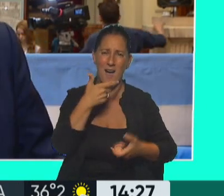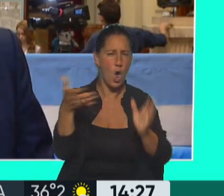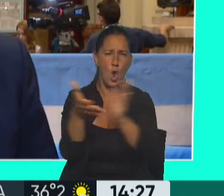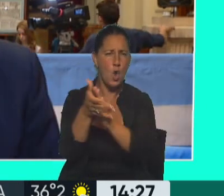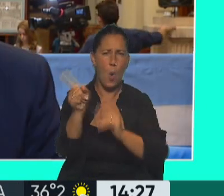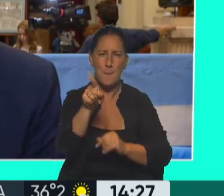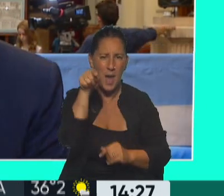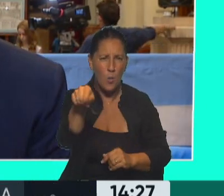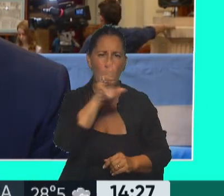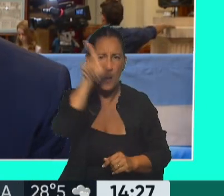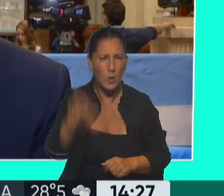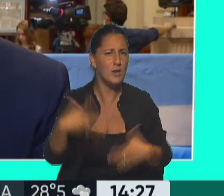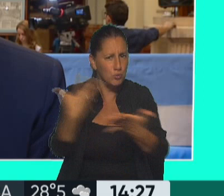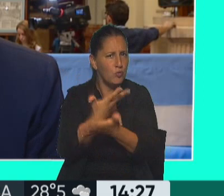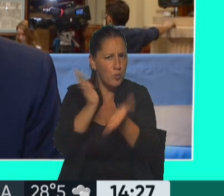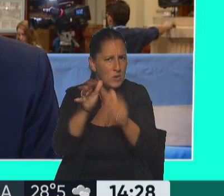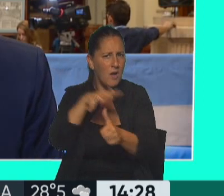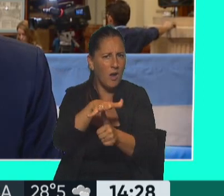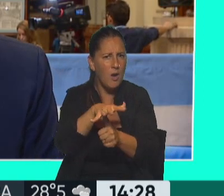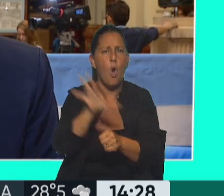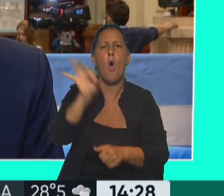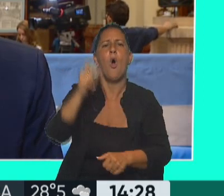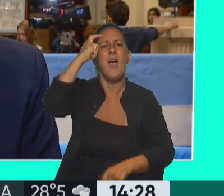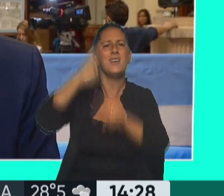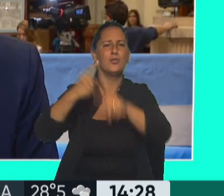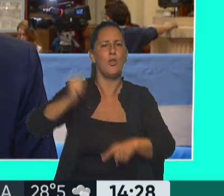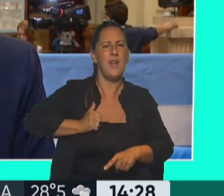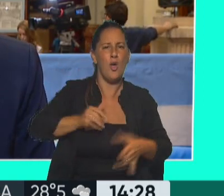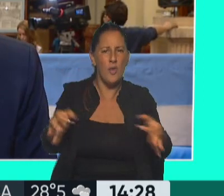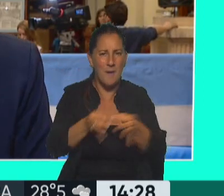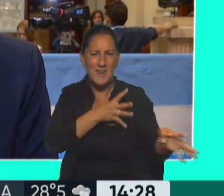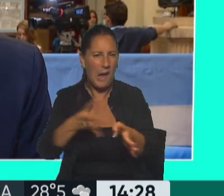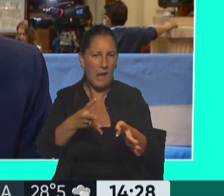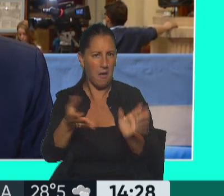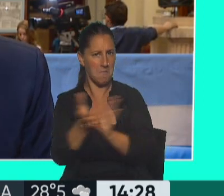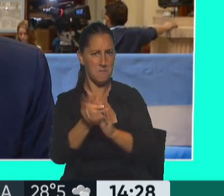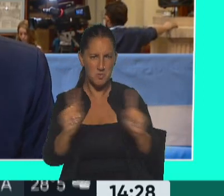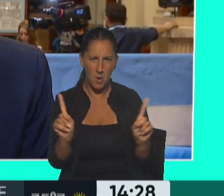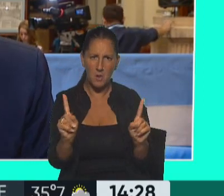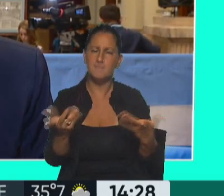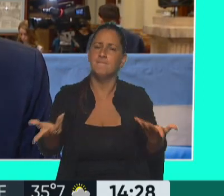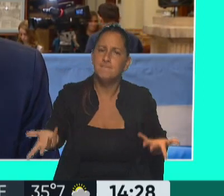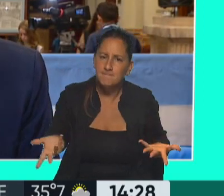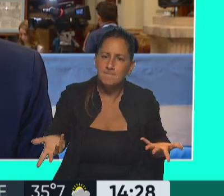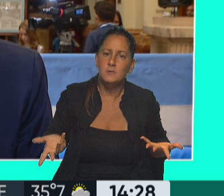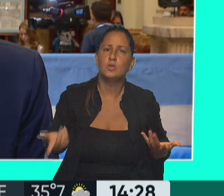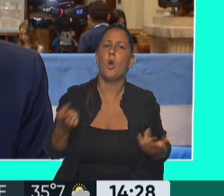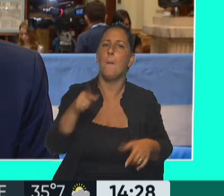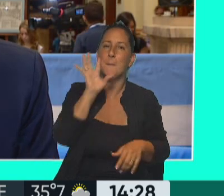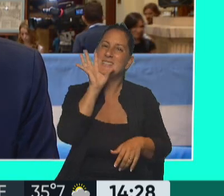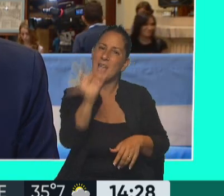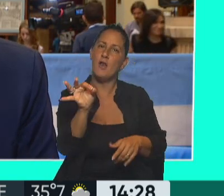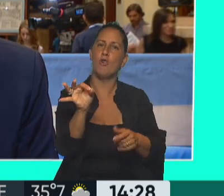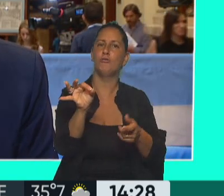o no aplaudir a un excombatiente de la guerra de Malvinas. Bueno, yo creo que más que como dirigentes políticos los muestra